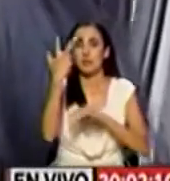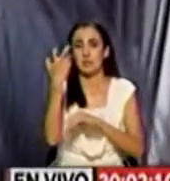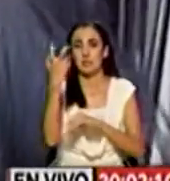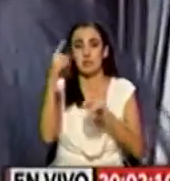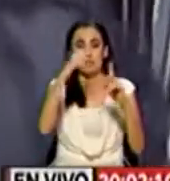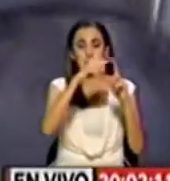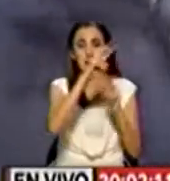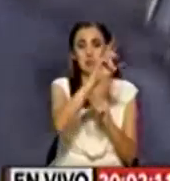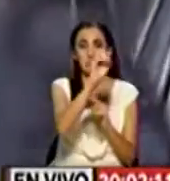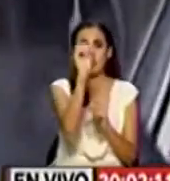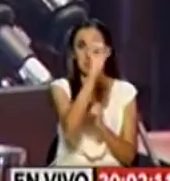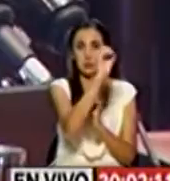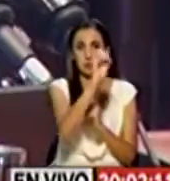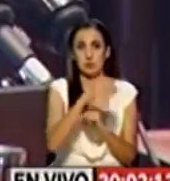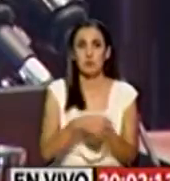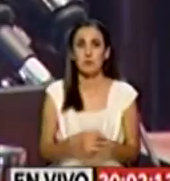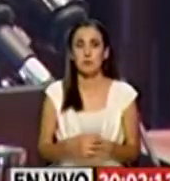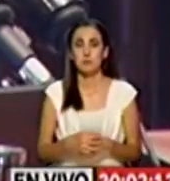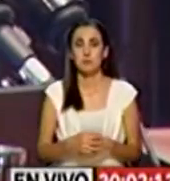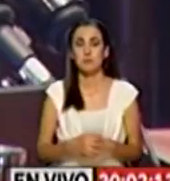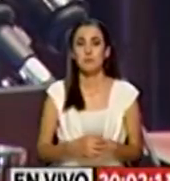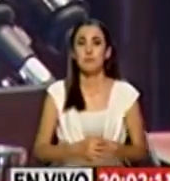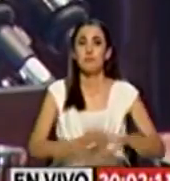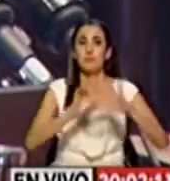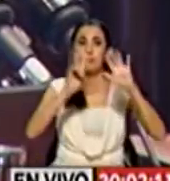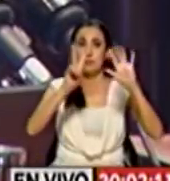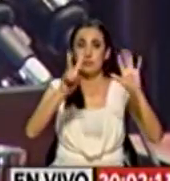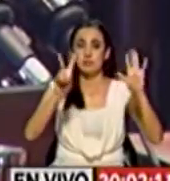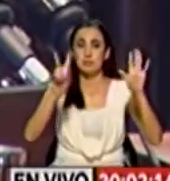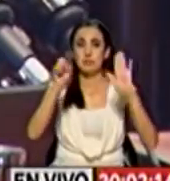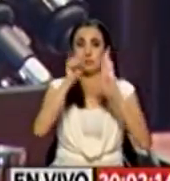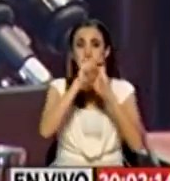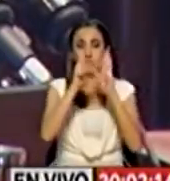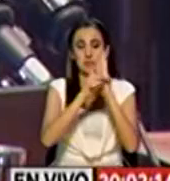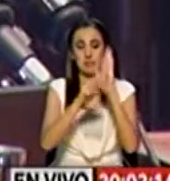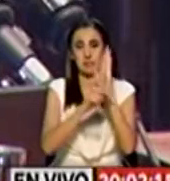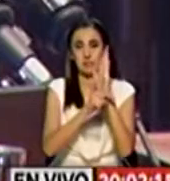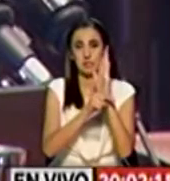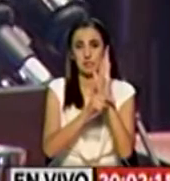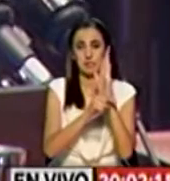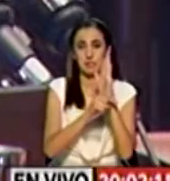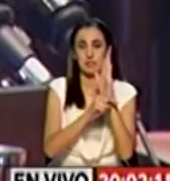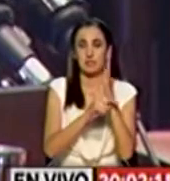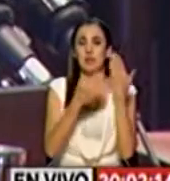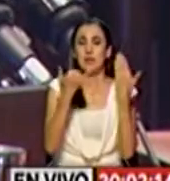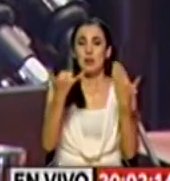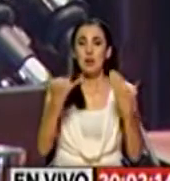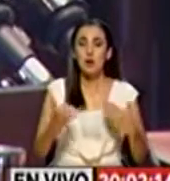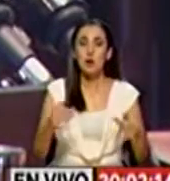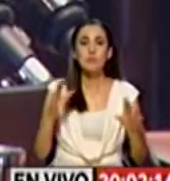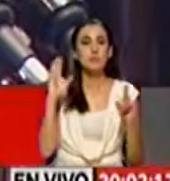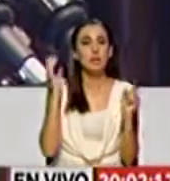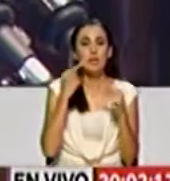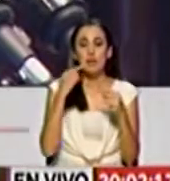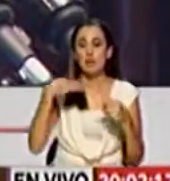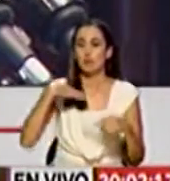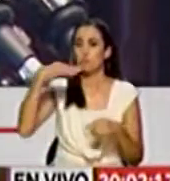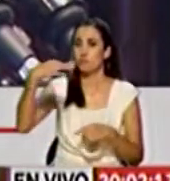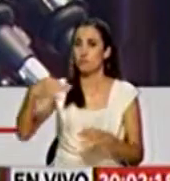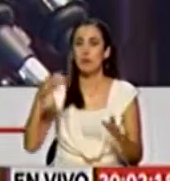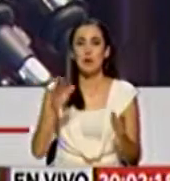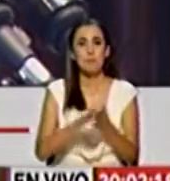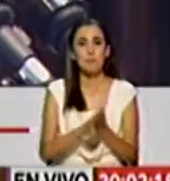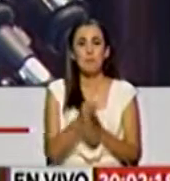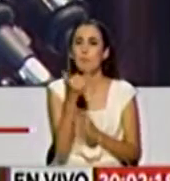20 de octubre del año en curso. Se generan los 7 eventos de alerta con batería crítica, es decir, este ya es un comportamiento totalmente